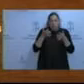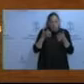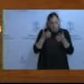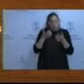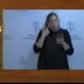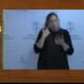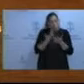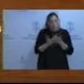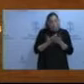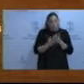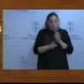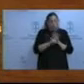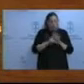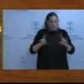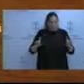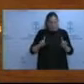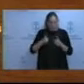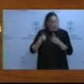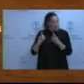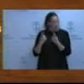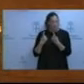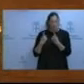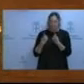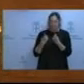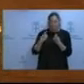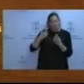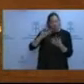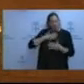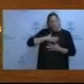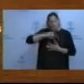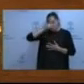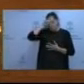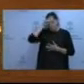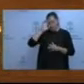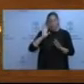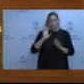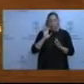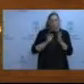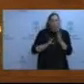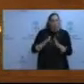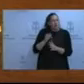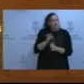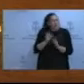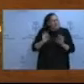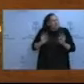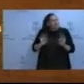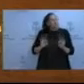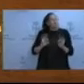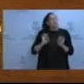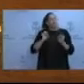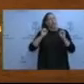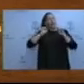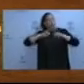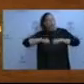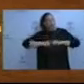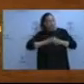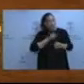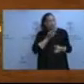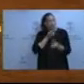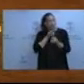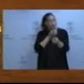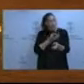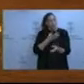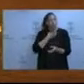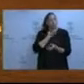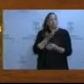proposición no de ley muy necesaria en nuestra opinión. Y estamos además especialmente de acuerdo, yo estoy especialmente de acuerdo con los argumentos expuestos por el